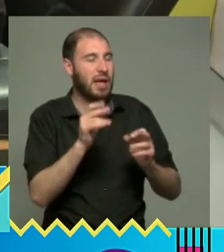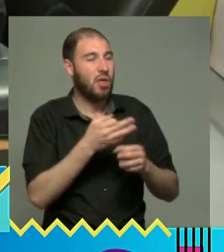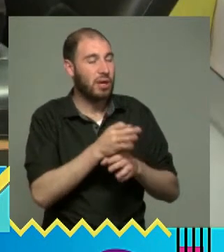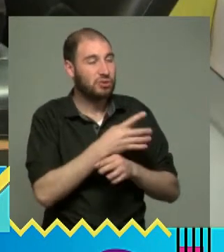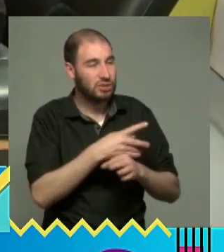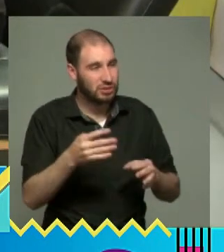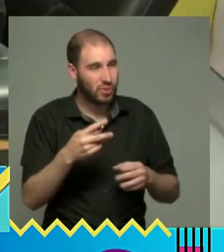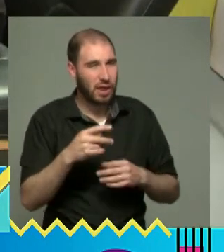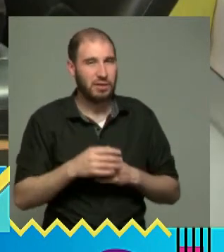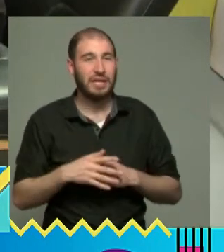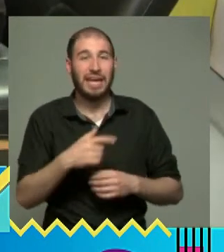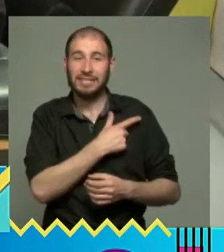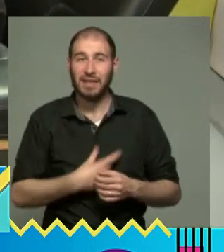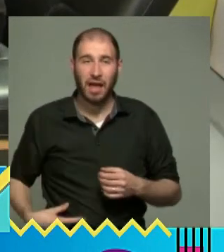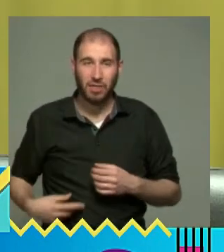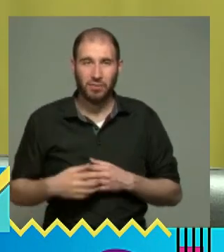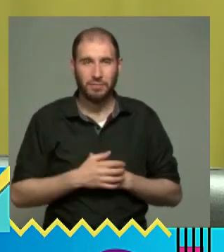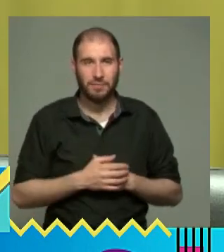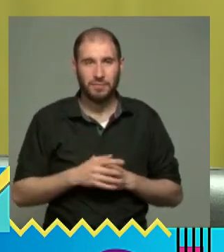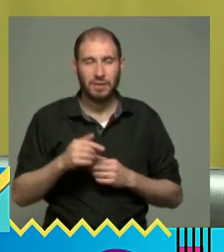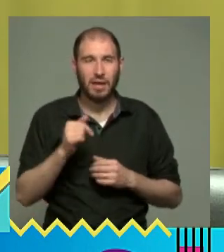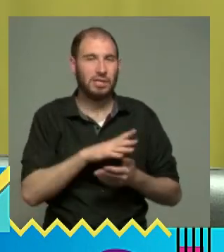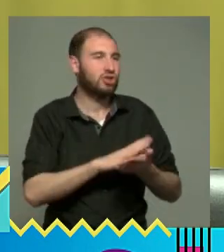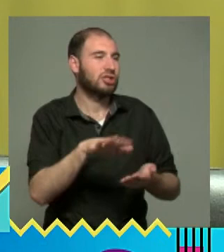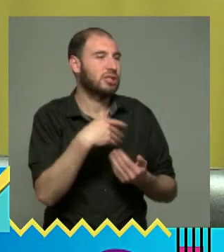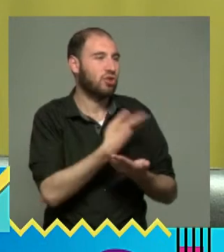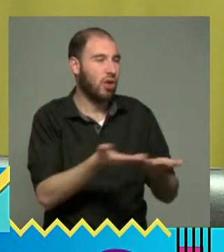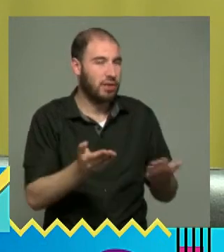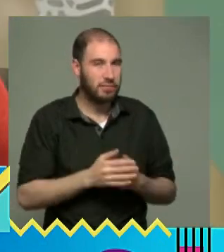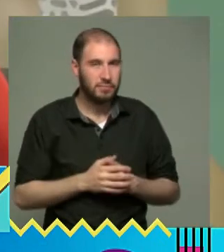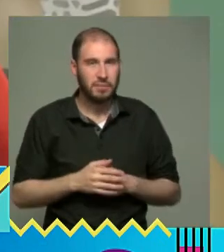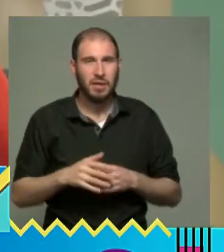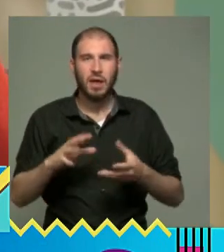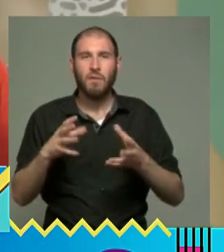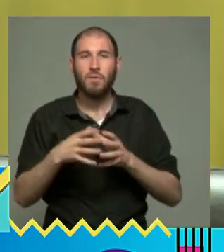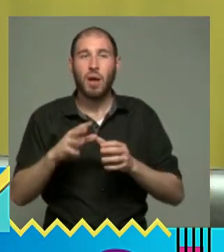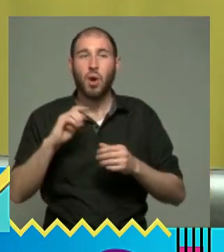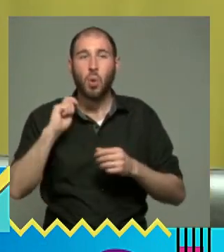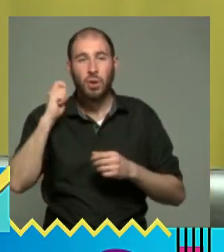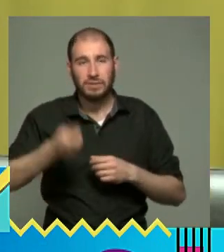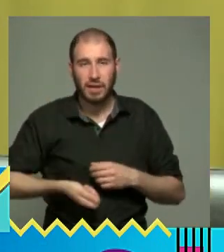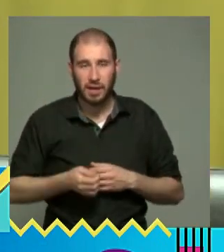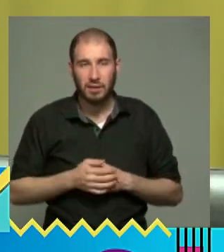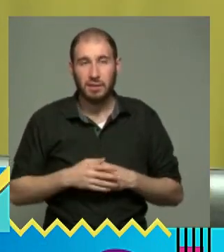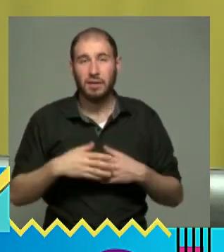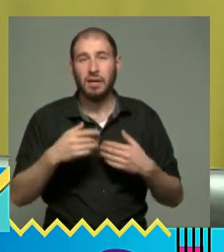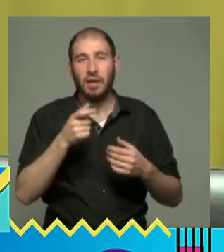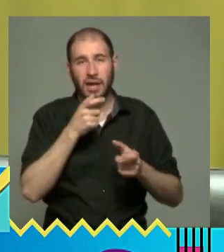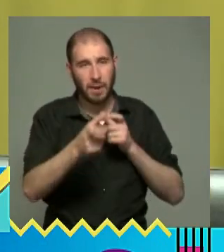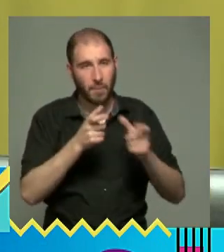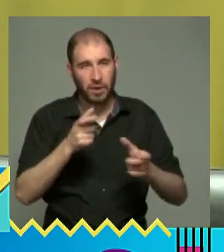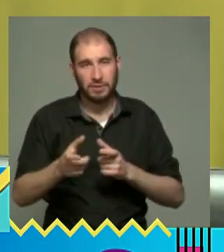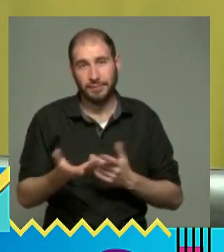integral, me el parece Estado, un el Estado que descaro ya- hoy para la tenemos- sociedad civil, me parece un Hoy descaro tenemos total. un sistema judicial que para darle